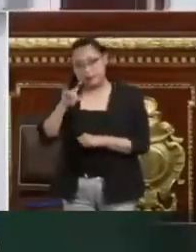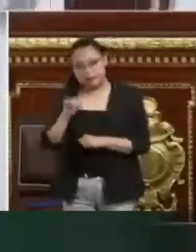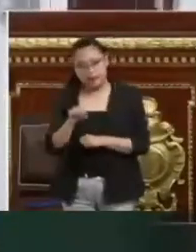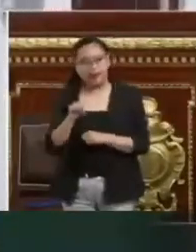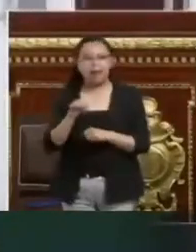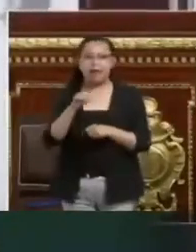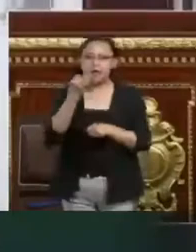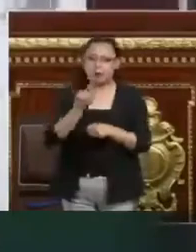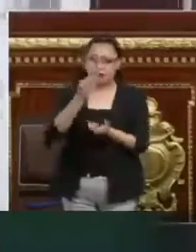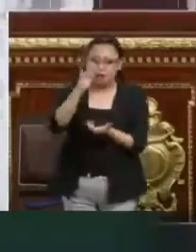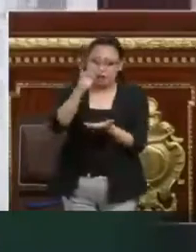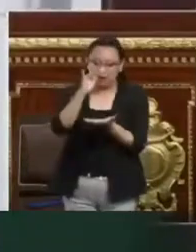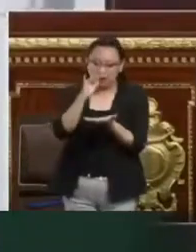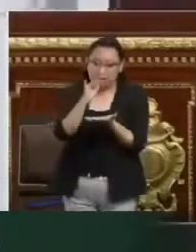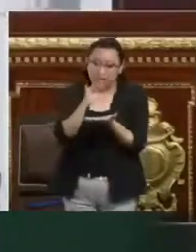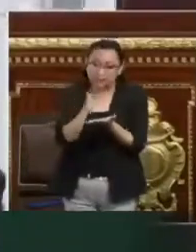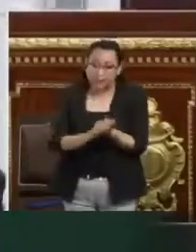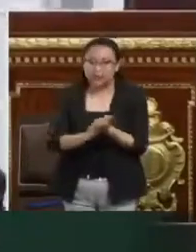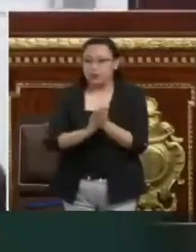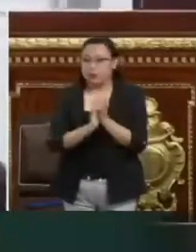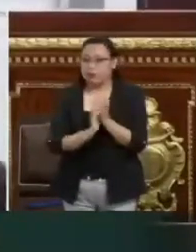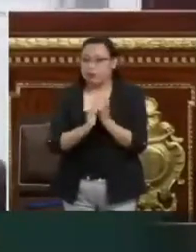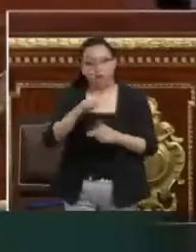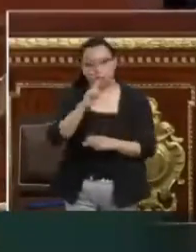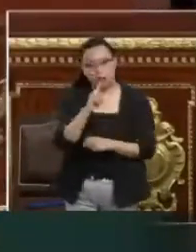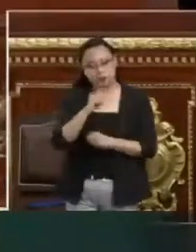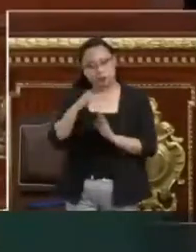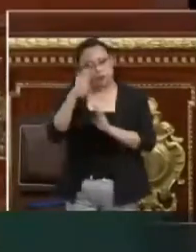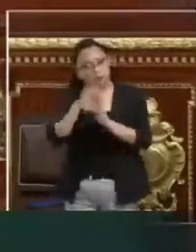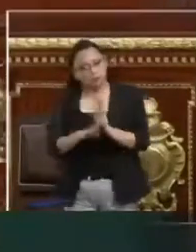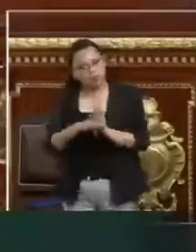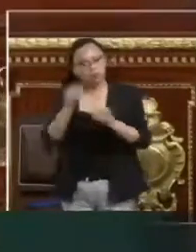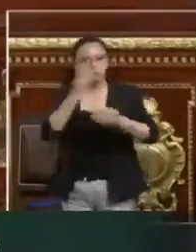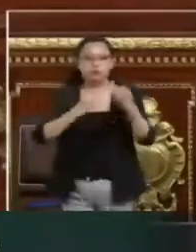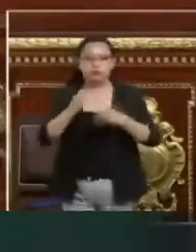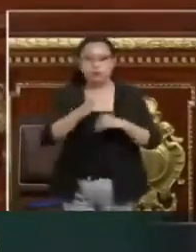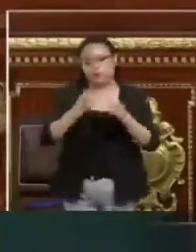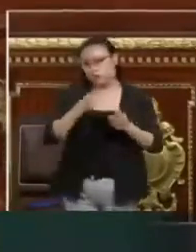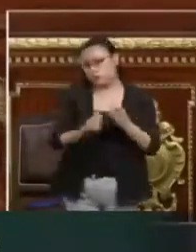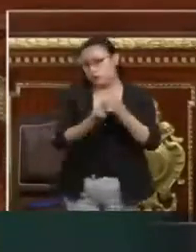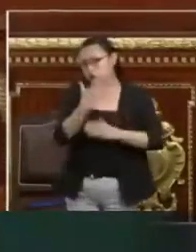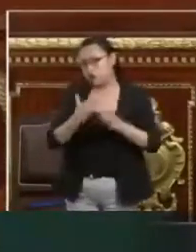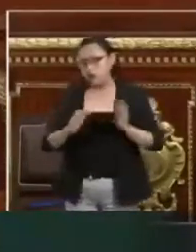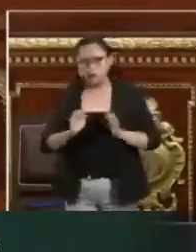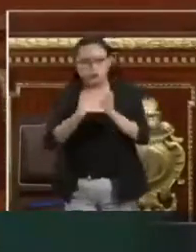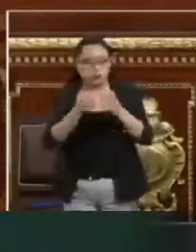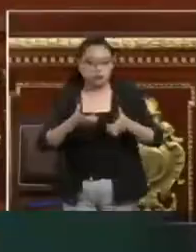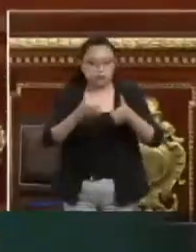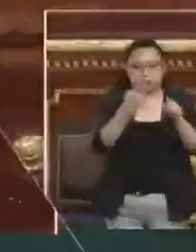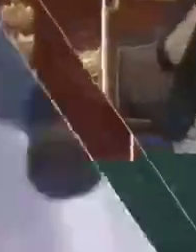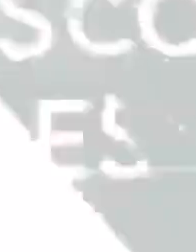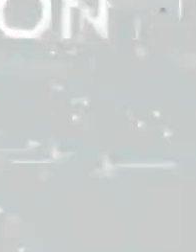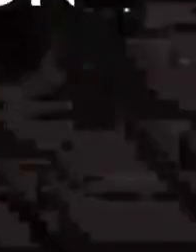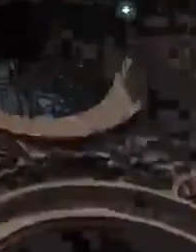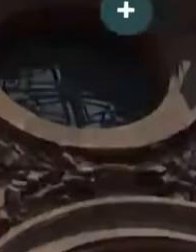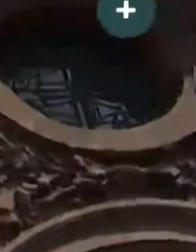que también se busca entregar la medalla a la innovación hídrica para fomentar el uso de sistemas de captación pluvial.